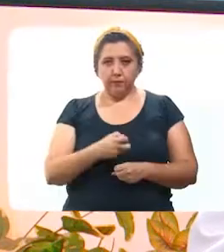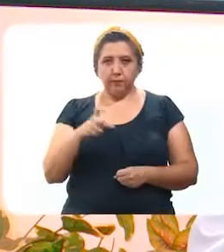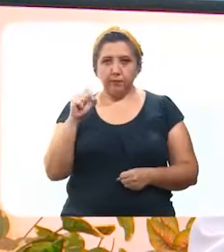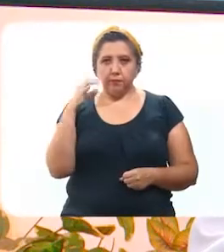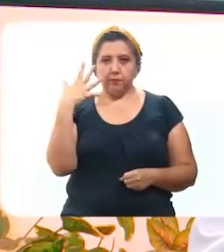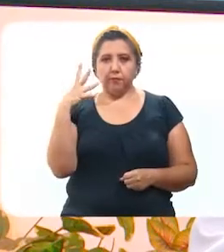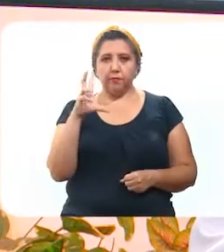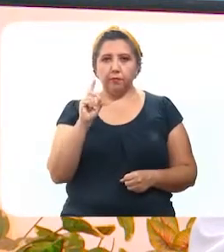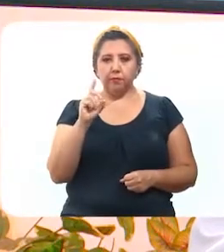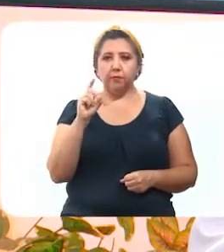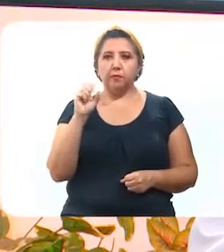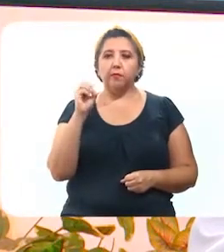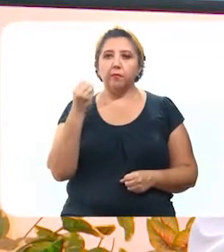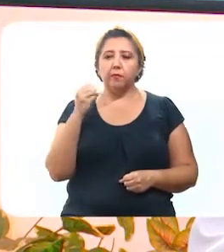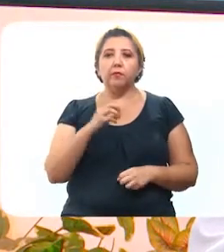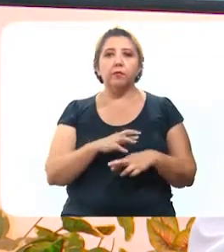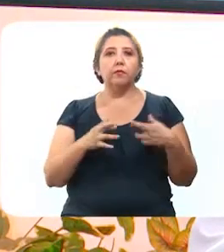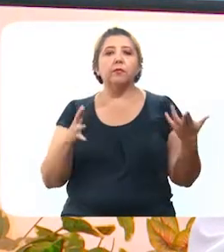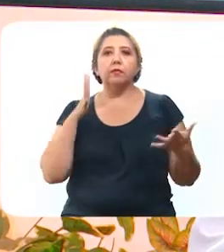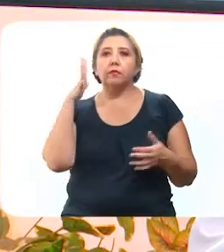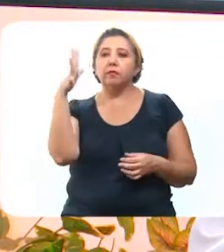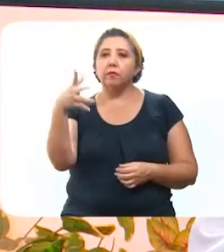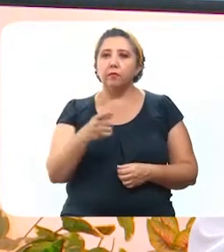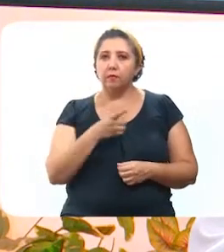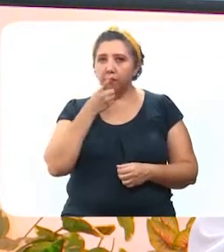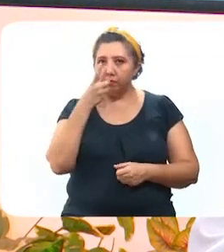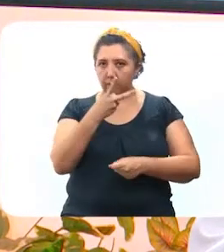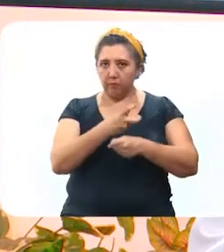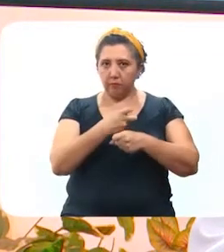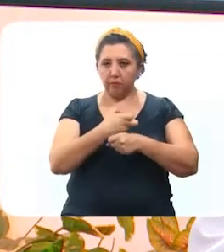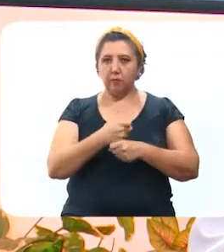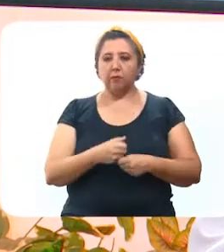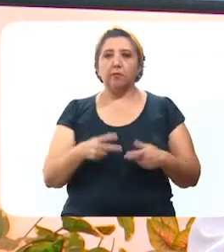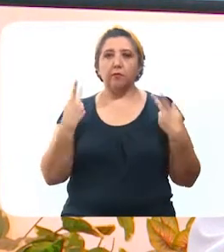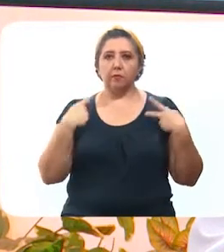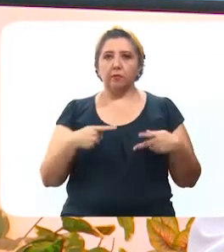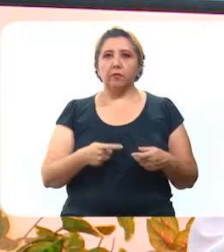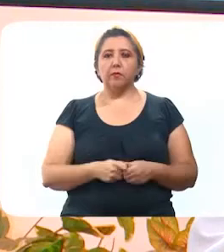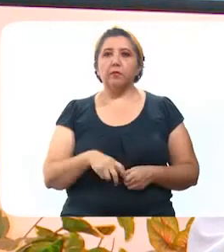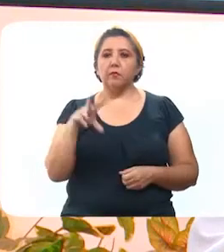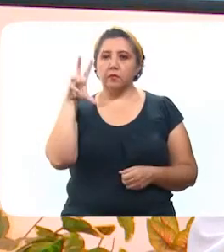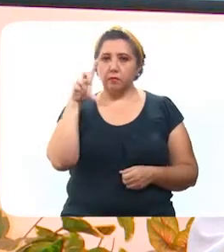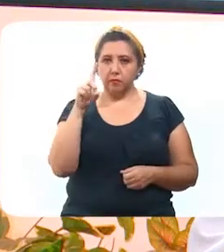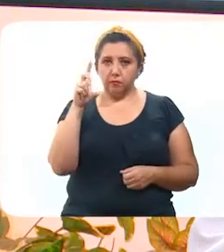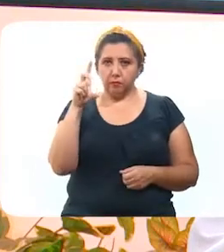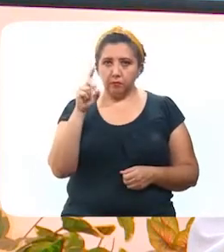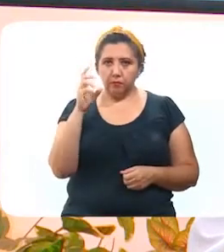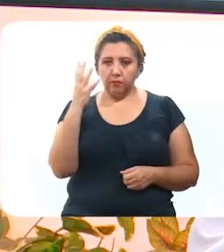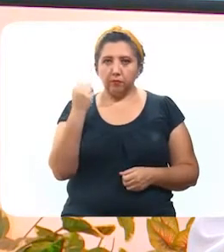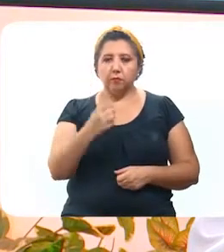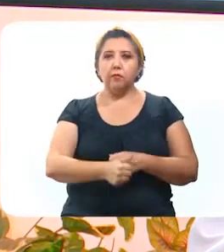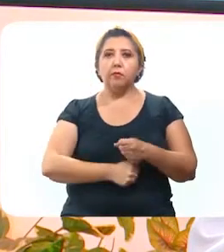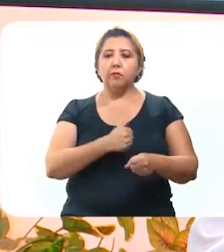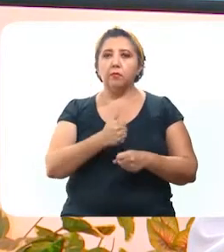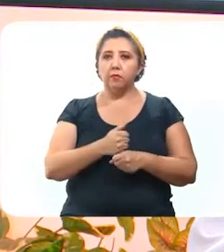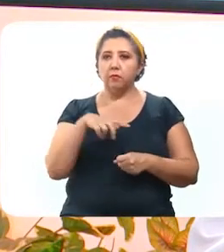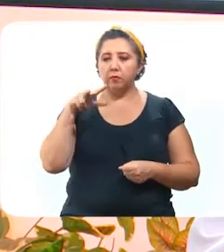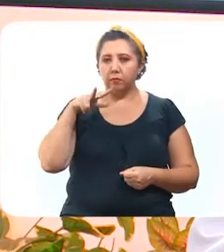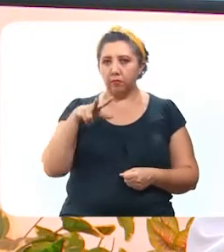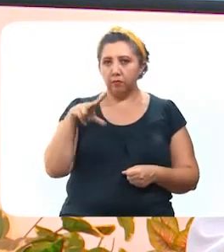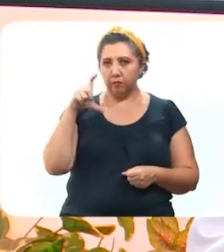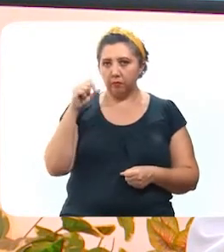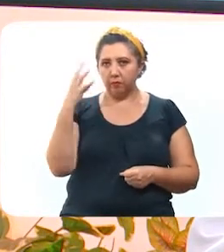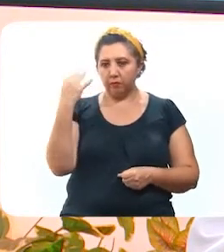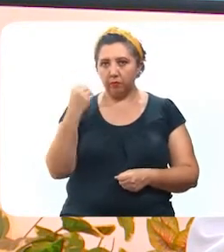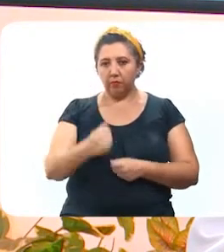Del 25 al 30 de octubre se llevará a cabo la aplicación de segundas dosis a personas de 30 a 39 años y de 18